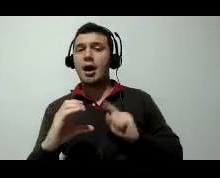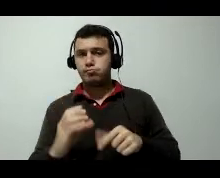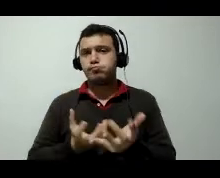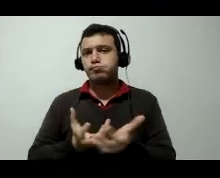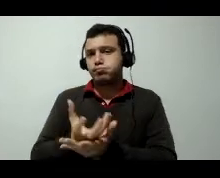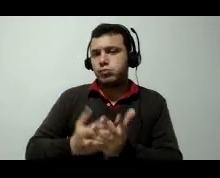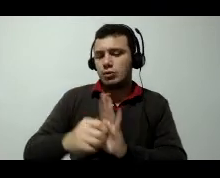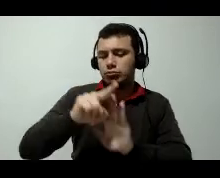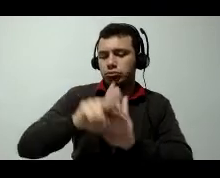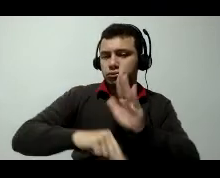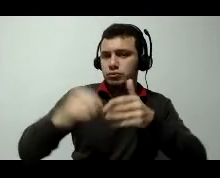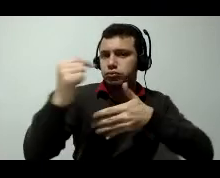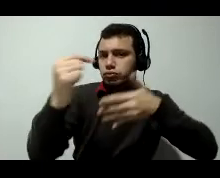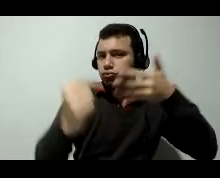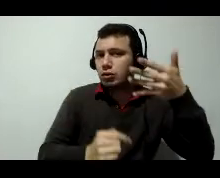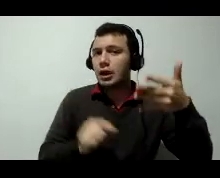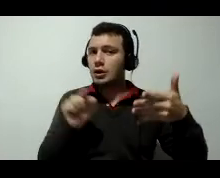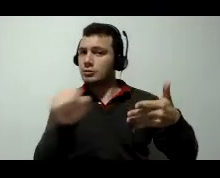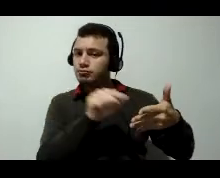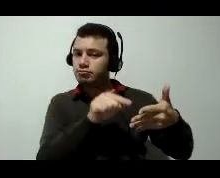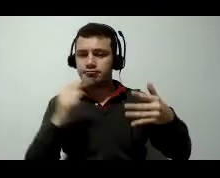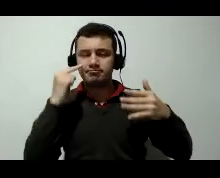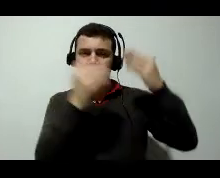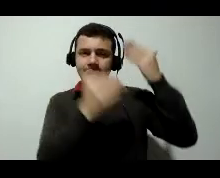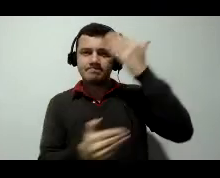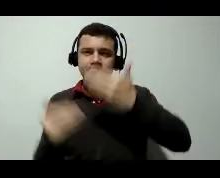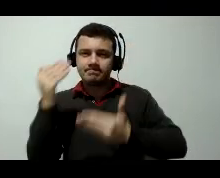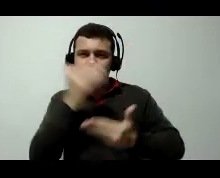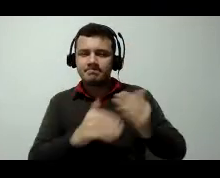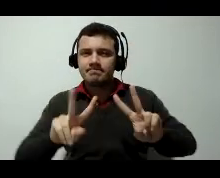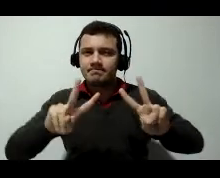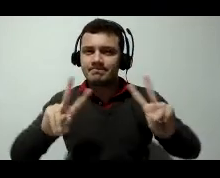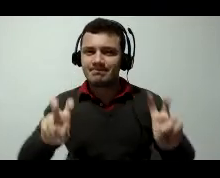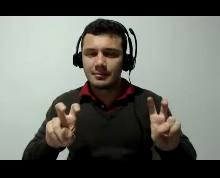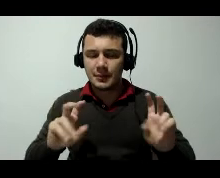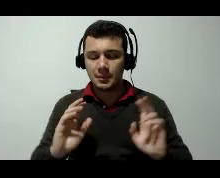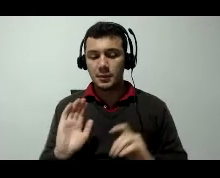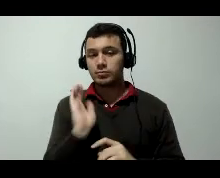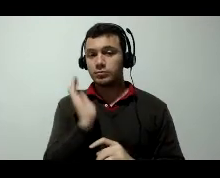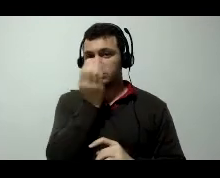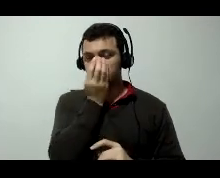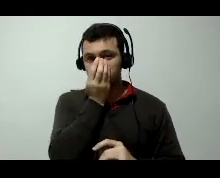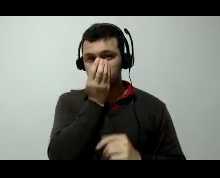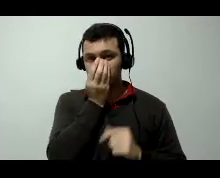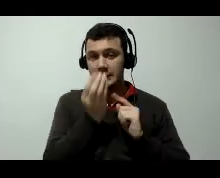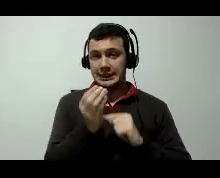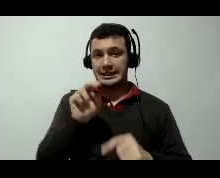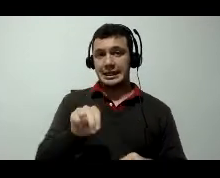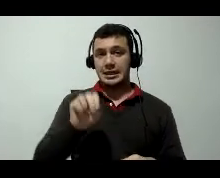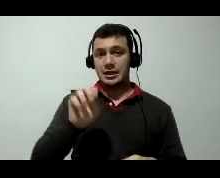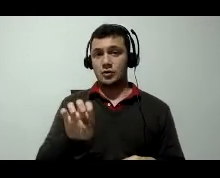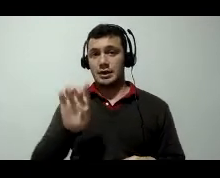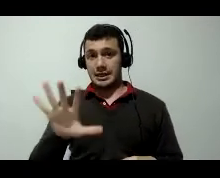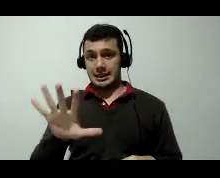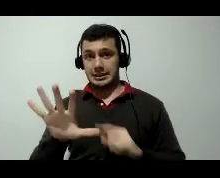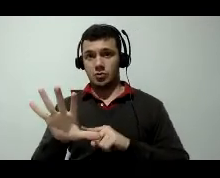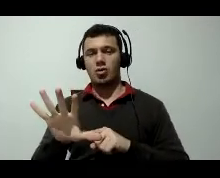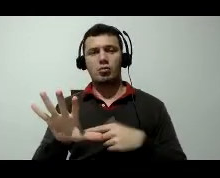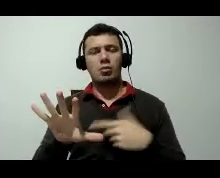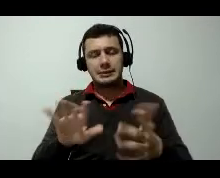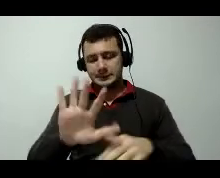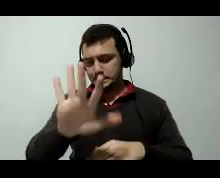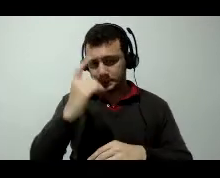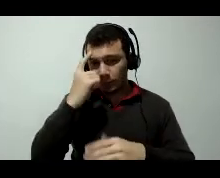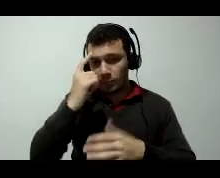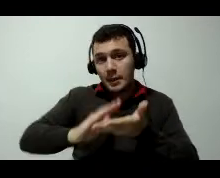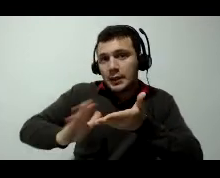sobre todo para aumentar el uso de temas como la mascarilla N95. Perdón, ¿se acuerdan que yo les hablaba ahorita de que